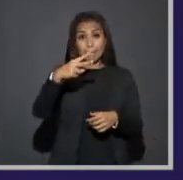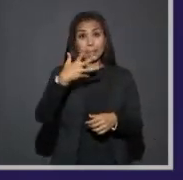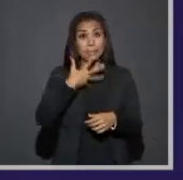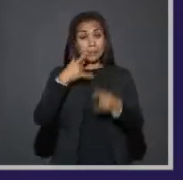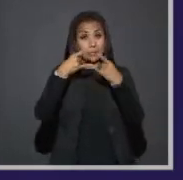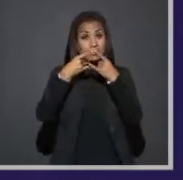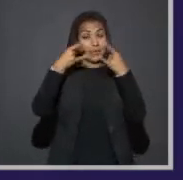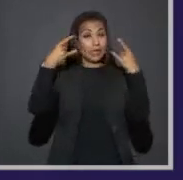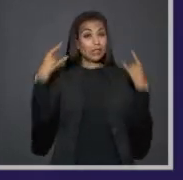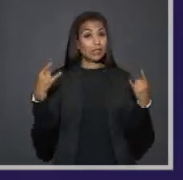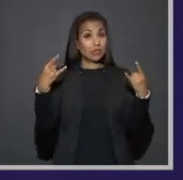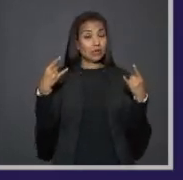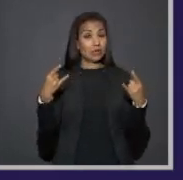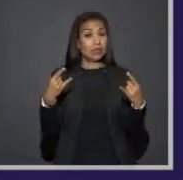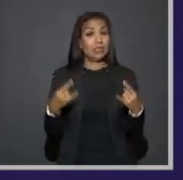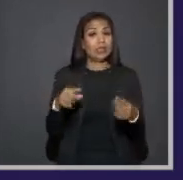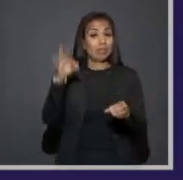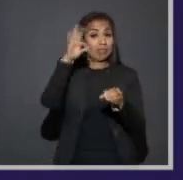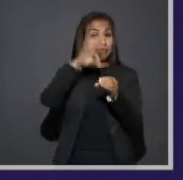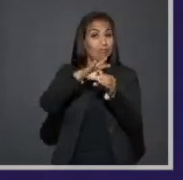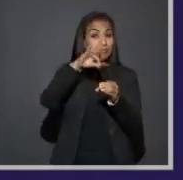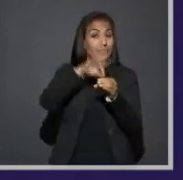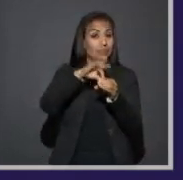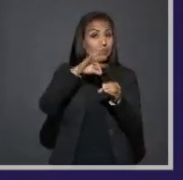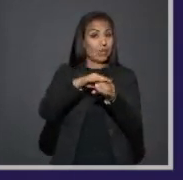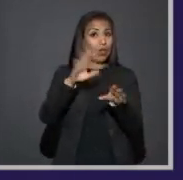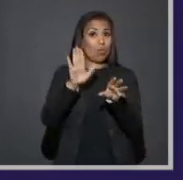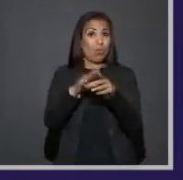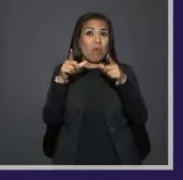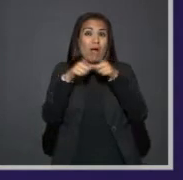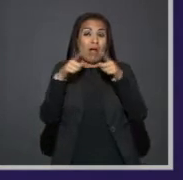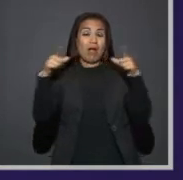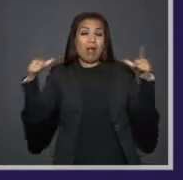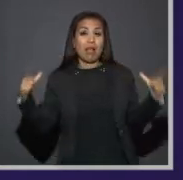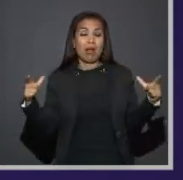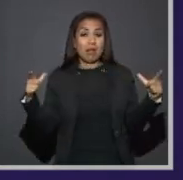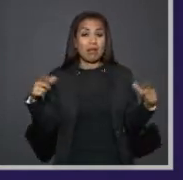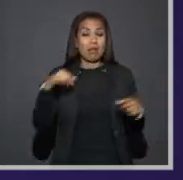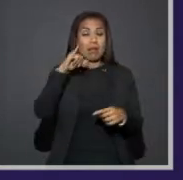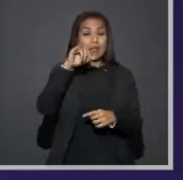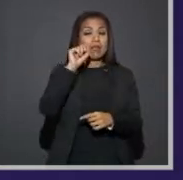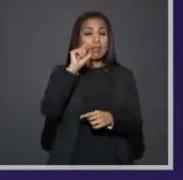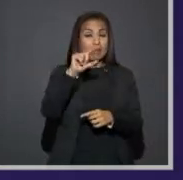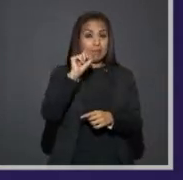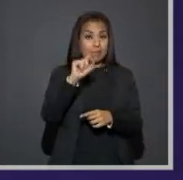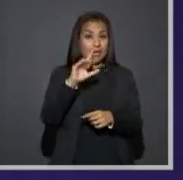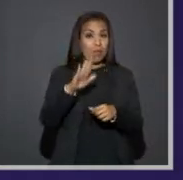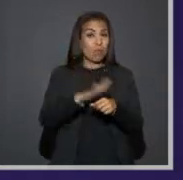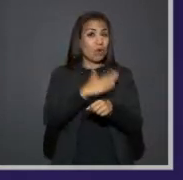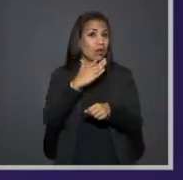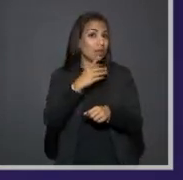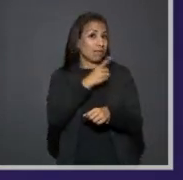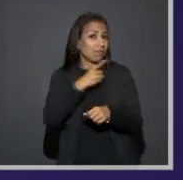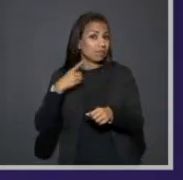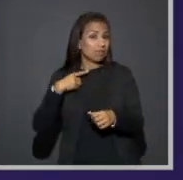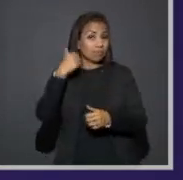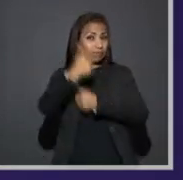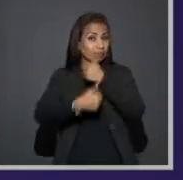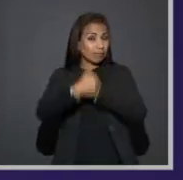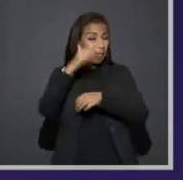magnitud, sus implicaciones y las oportunidades que se presentarán, por lo que nuestra participación es más importante que